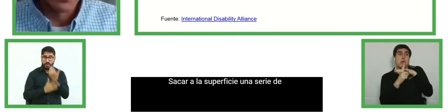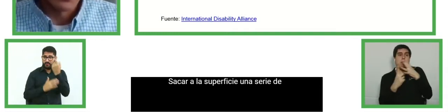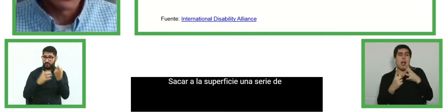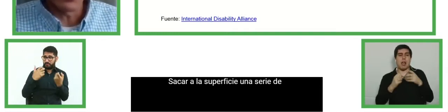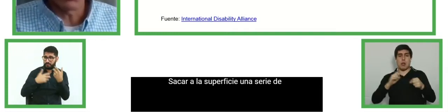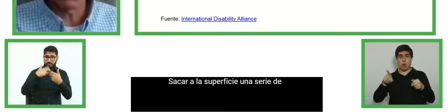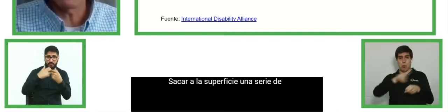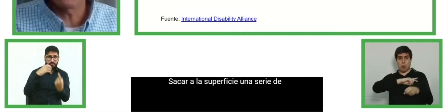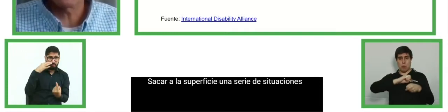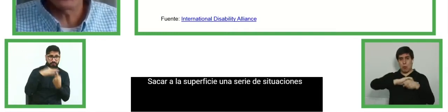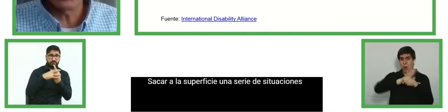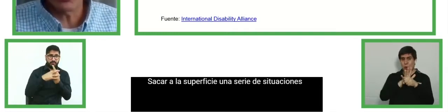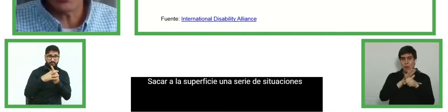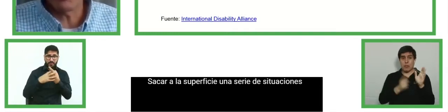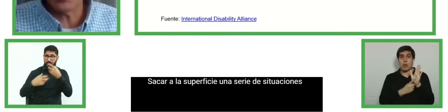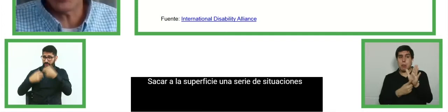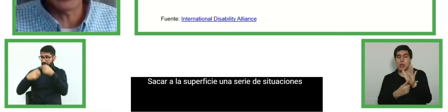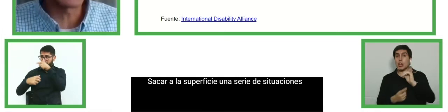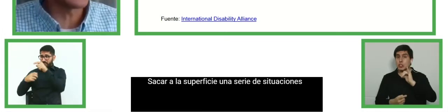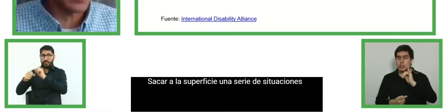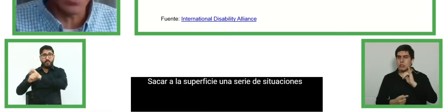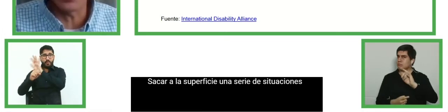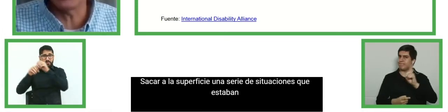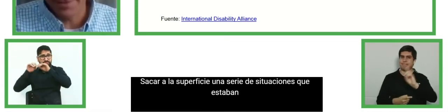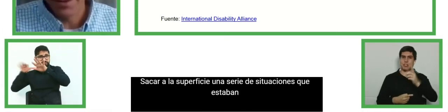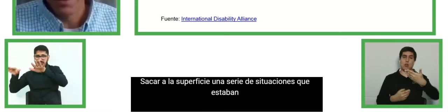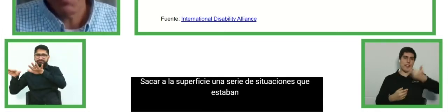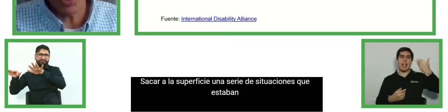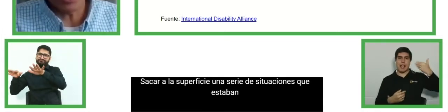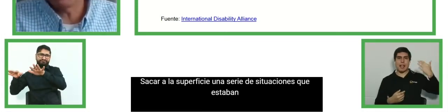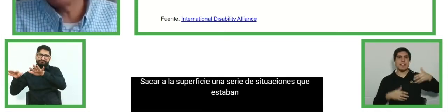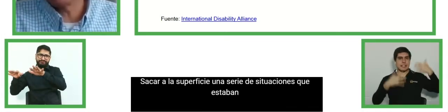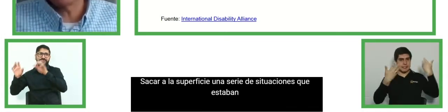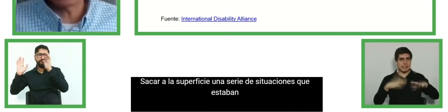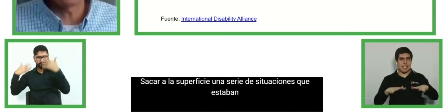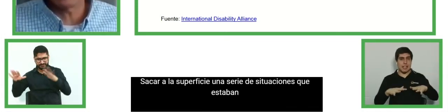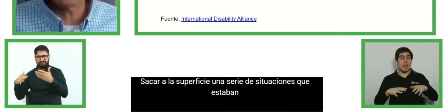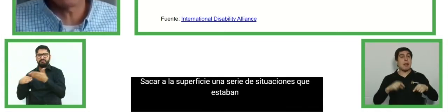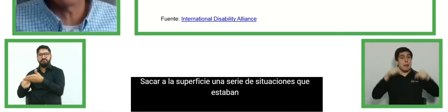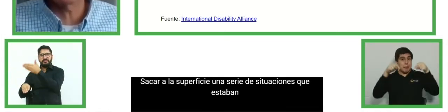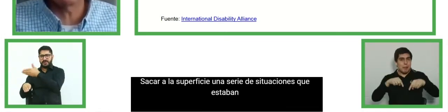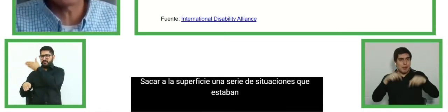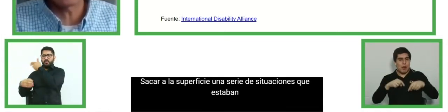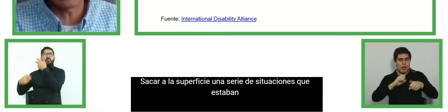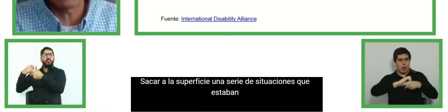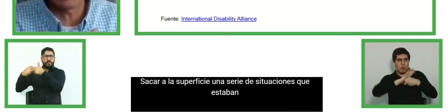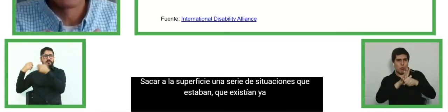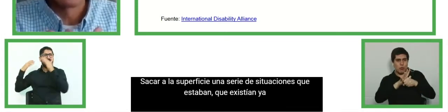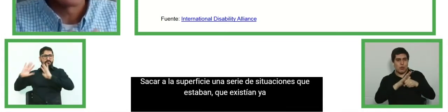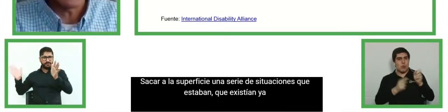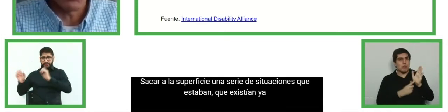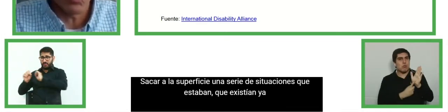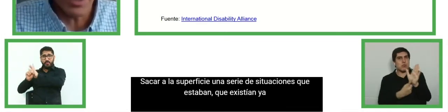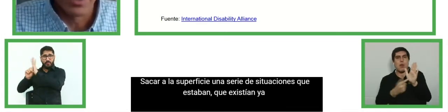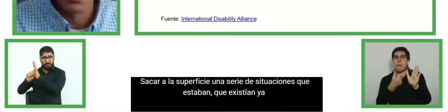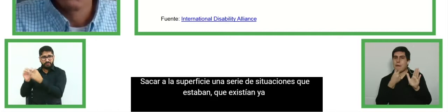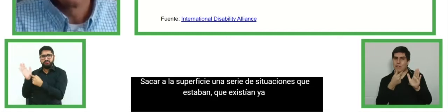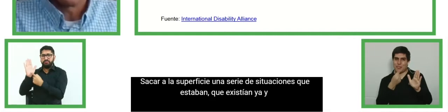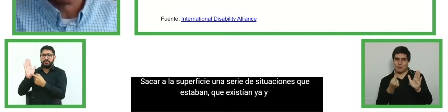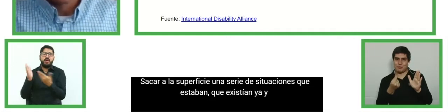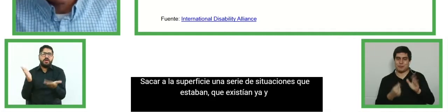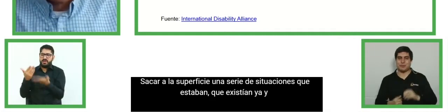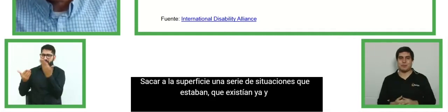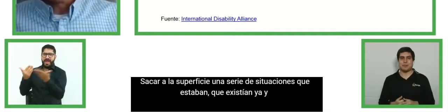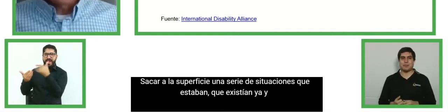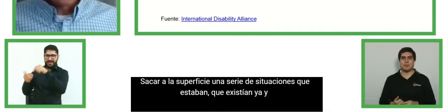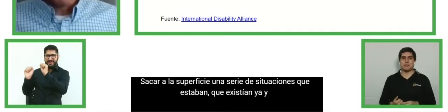COVID, de coronavirus, sino que realmente existían ya, pero que ahora mismo pues, realmente se han puesto más de relieve que nunca,